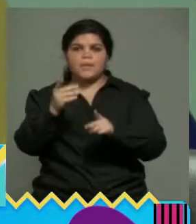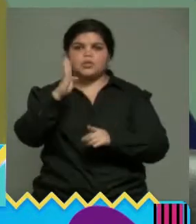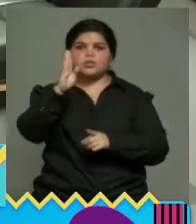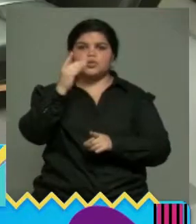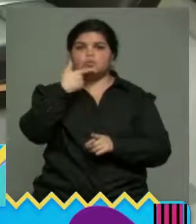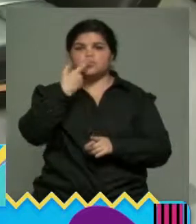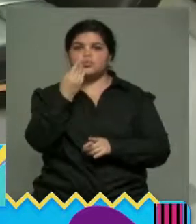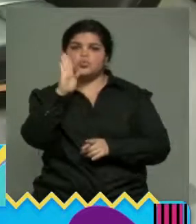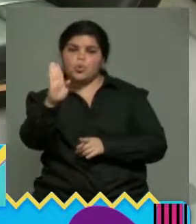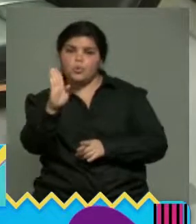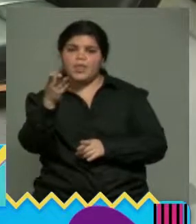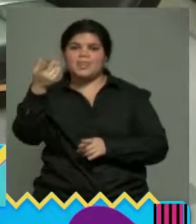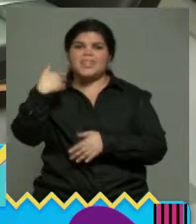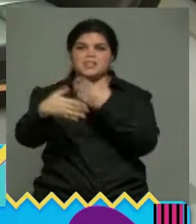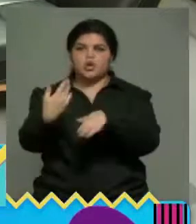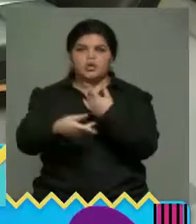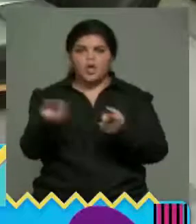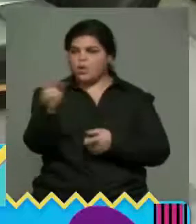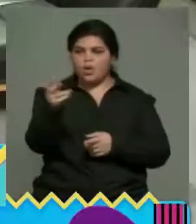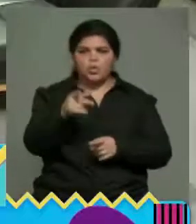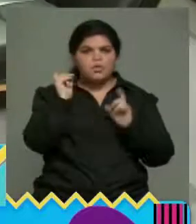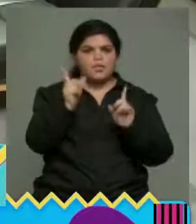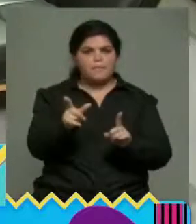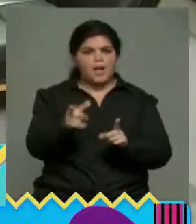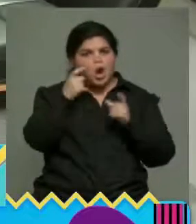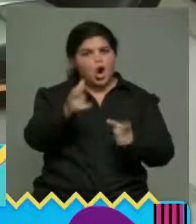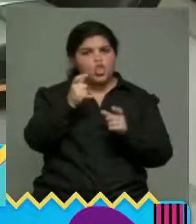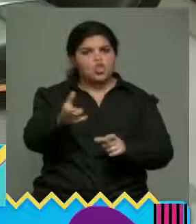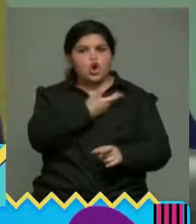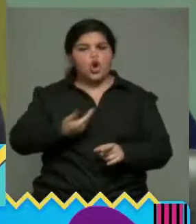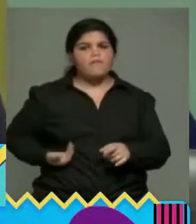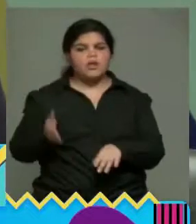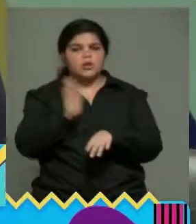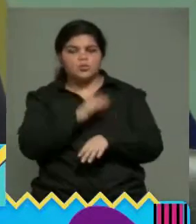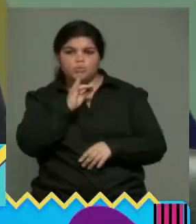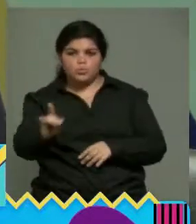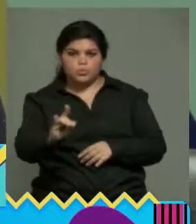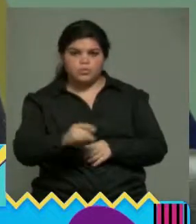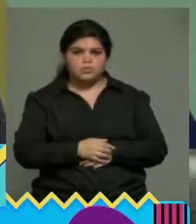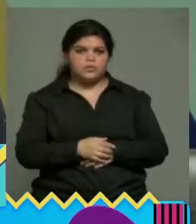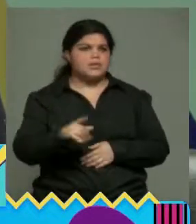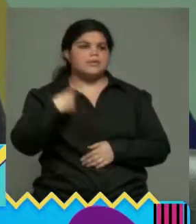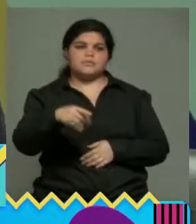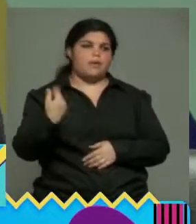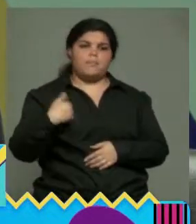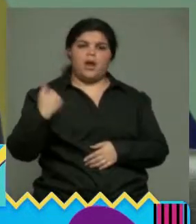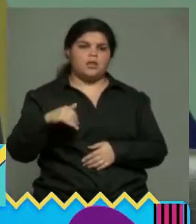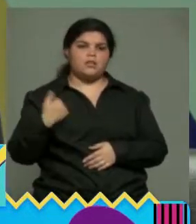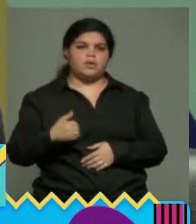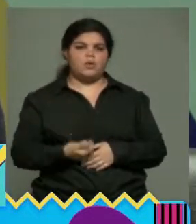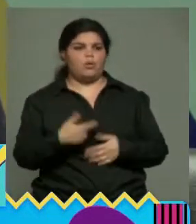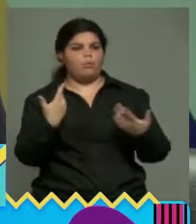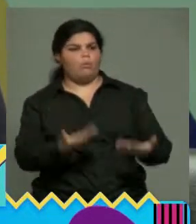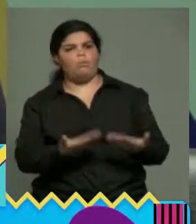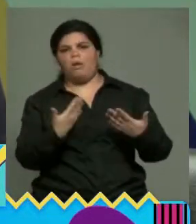forma de justificarse como infractor? Porque muchos hacen esto. Yo creo que una forma de justificarse es muy argentino, es muy nuestro, de no asumir la responsabilidad